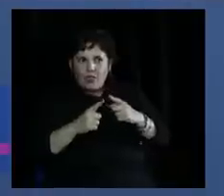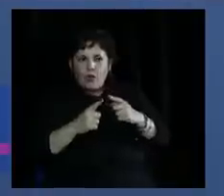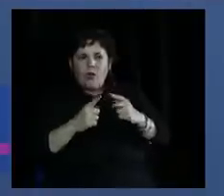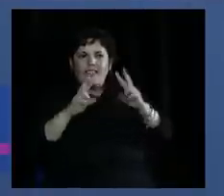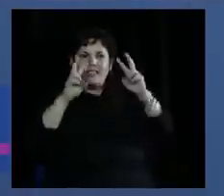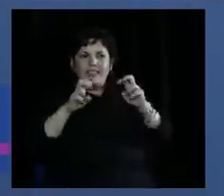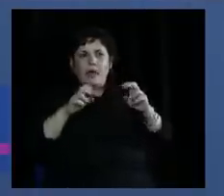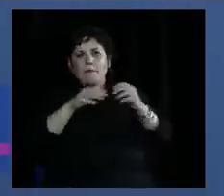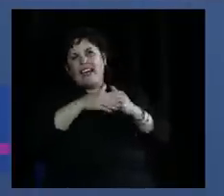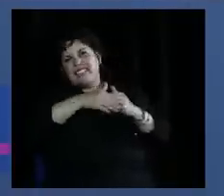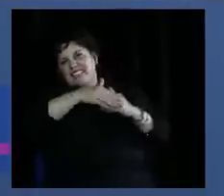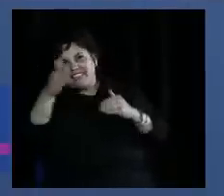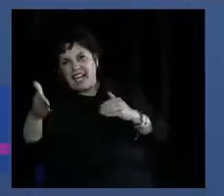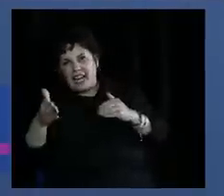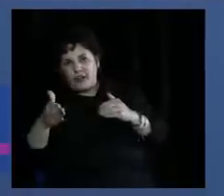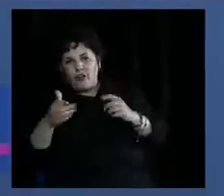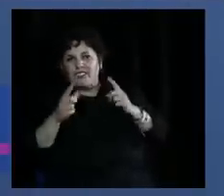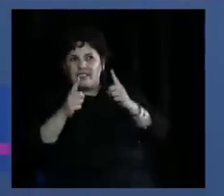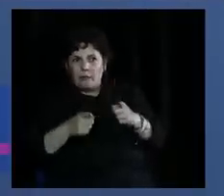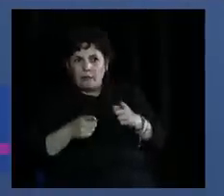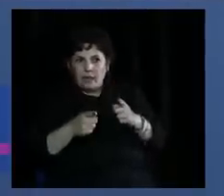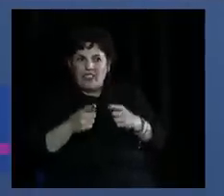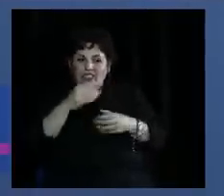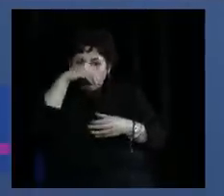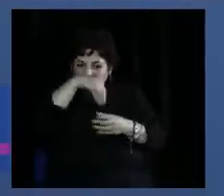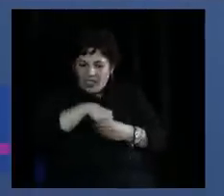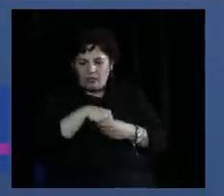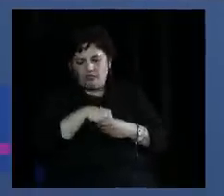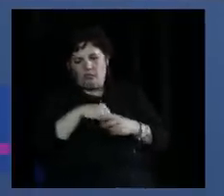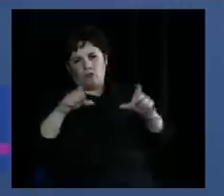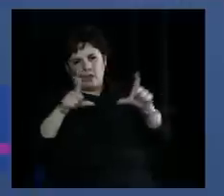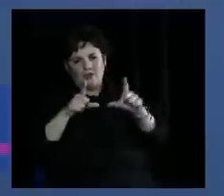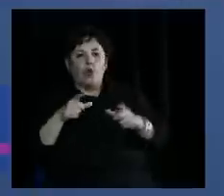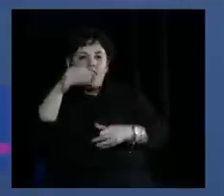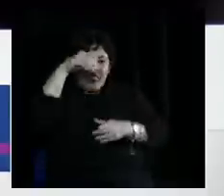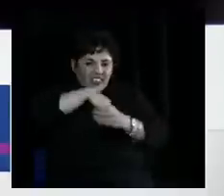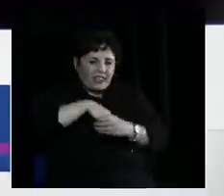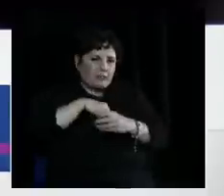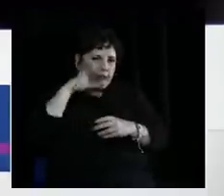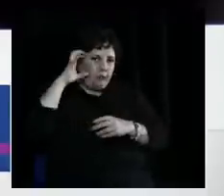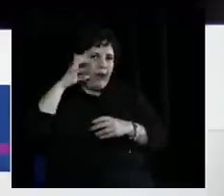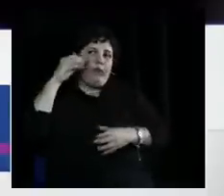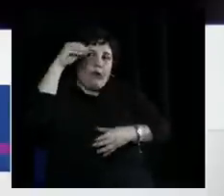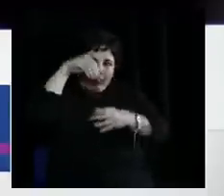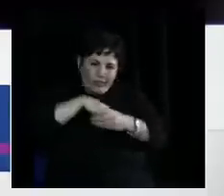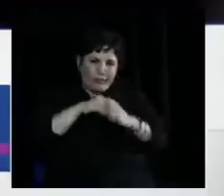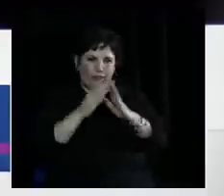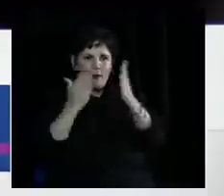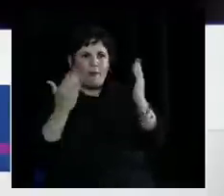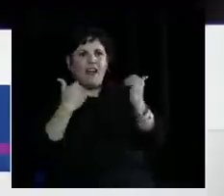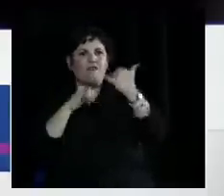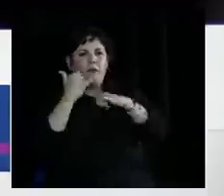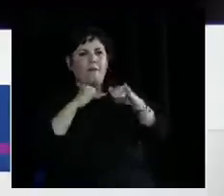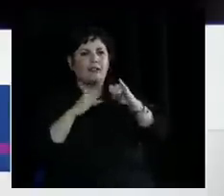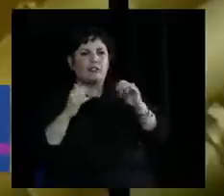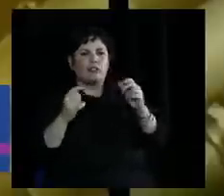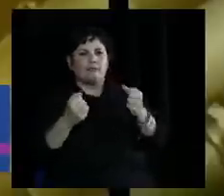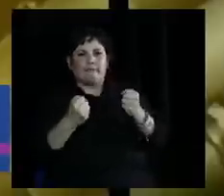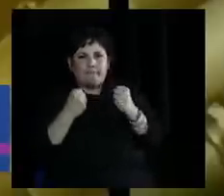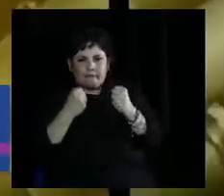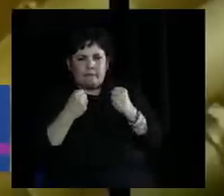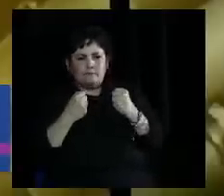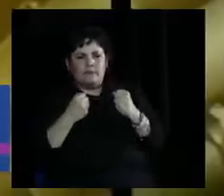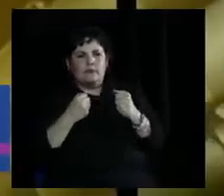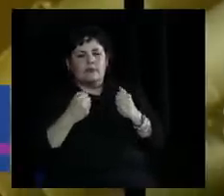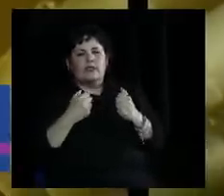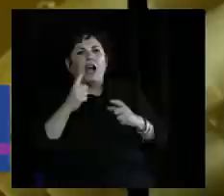factores externos a los medios, sino también que hay factores dentro de los medios que muchas veces hacen que circule menos información. Y hay algunos que se la están ligando